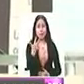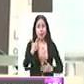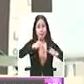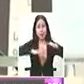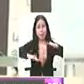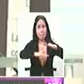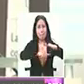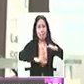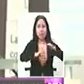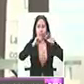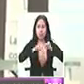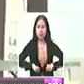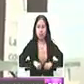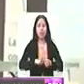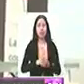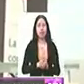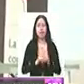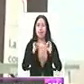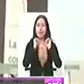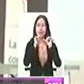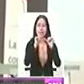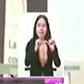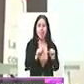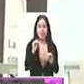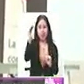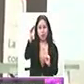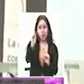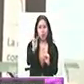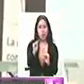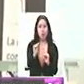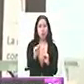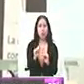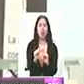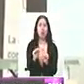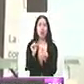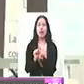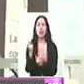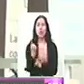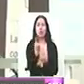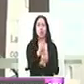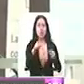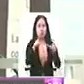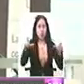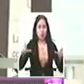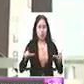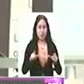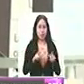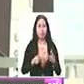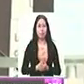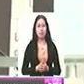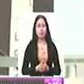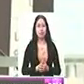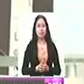poder mantener el control de esta pandemia en cada uno de los lugares donde nos encontremos,